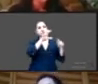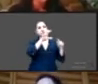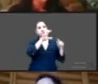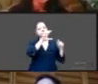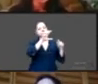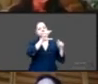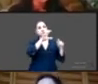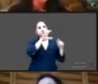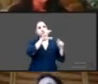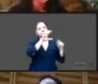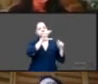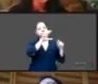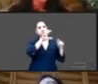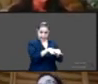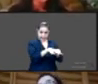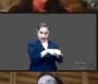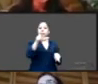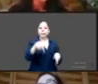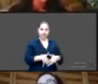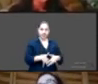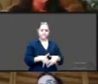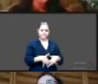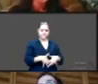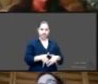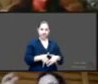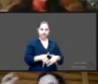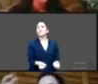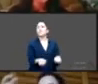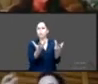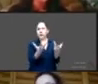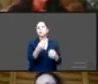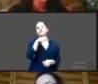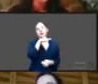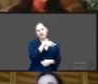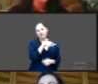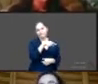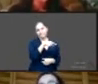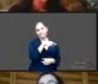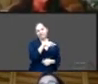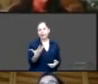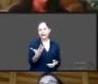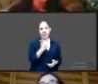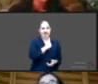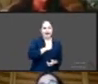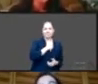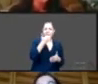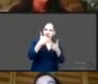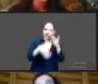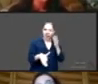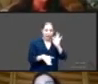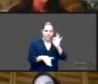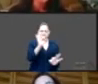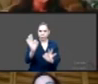primeras relaciones sexuales, y desafortunadamente no tenemos datos que nos muestren la continuidad de este uso de métodos, nos hace,